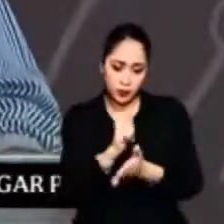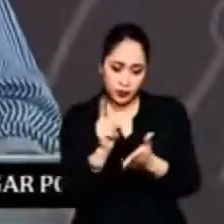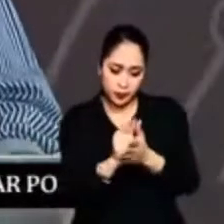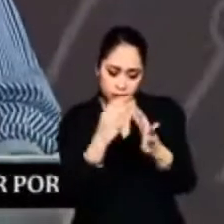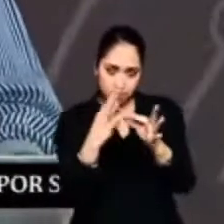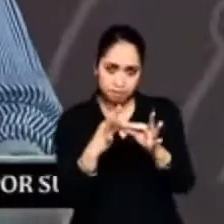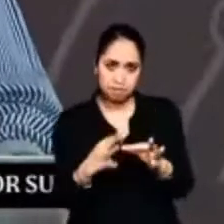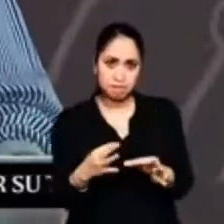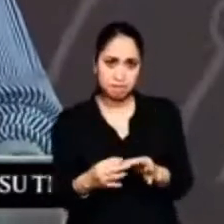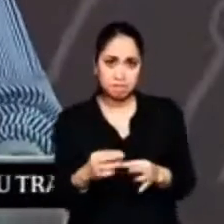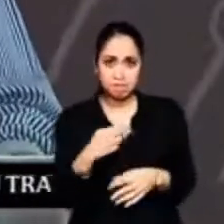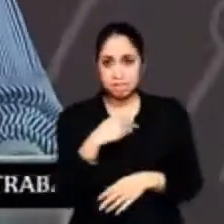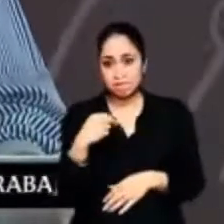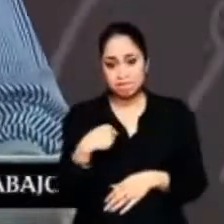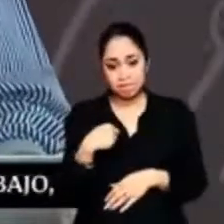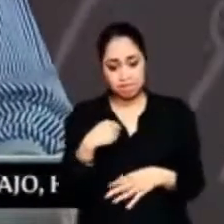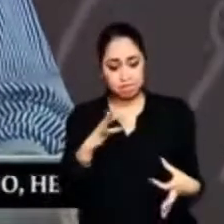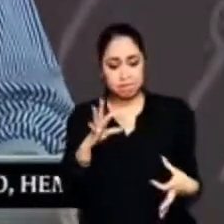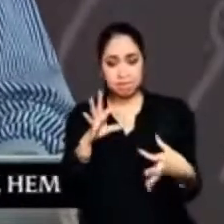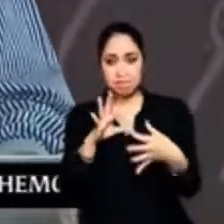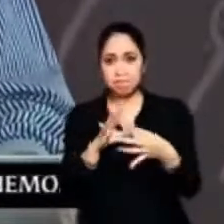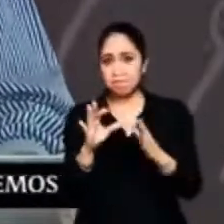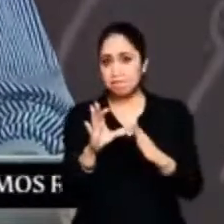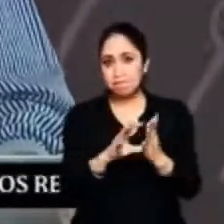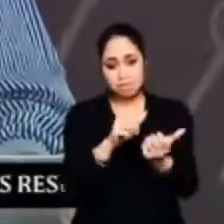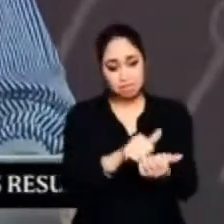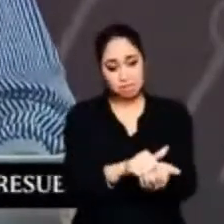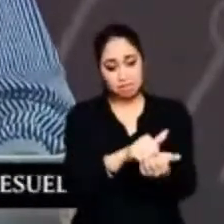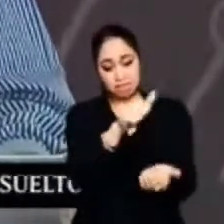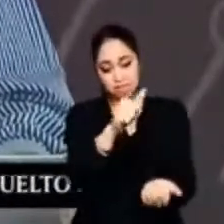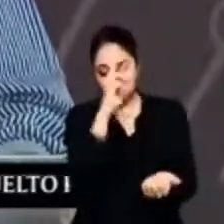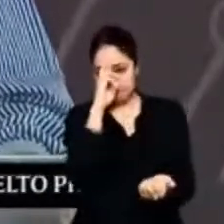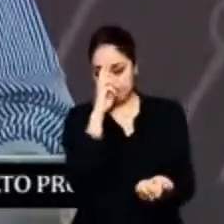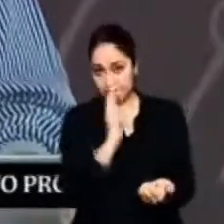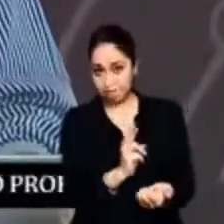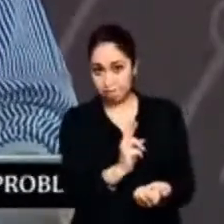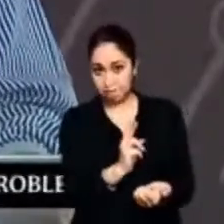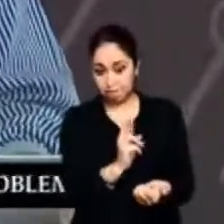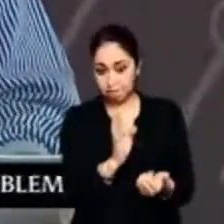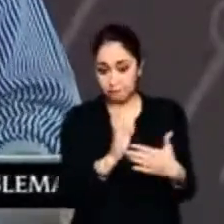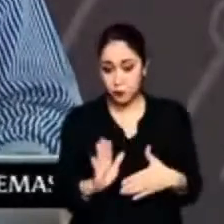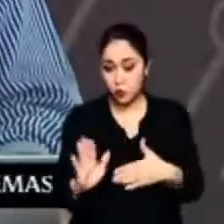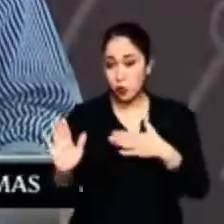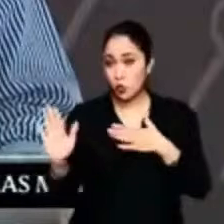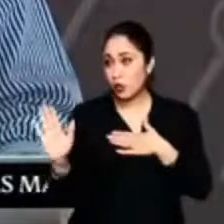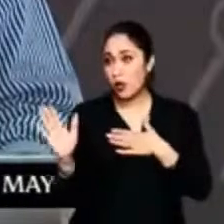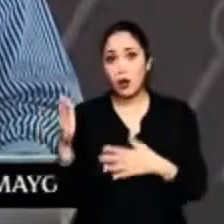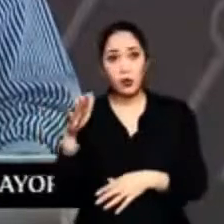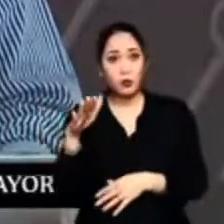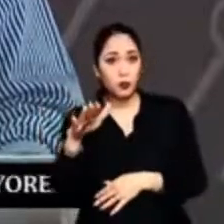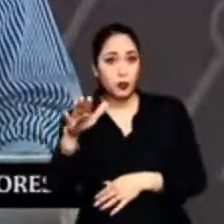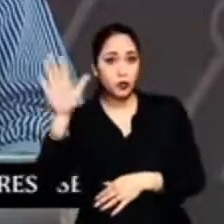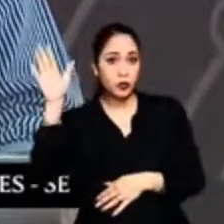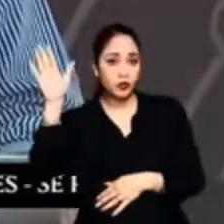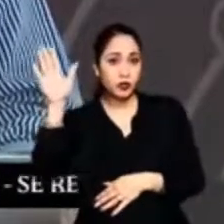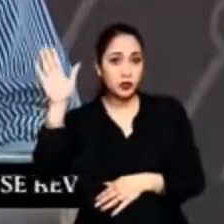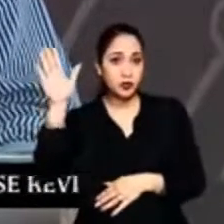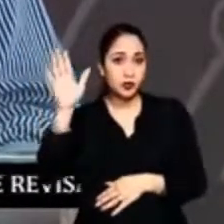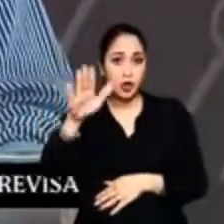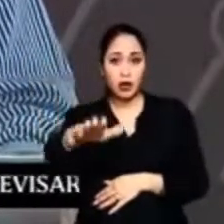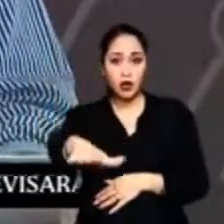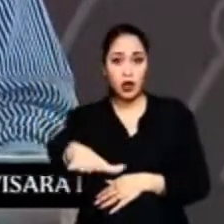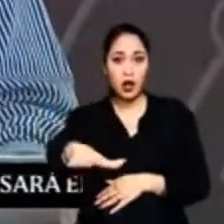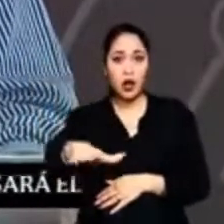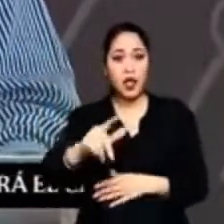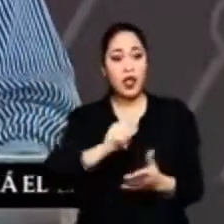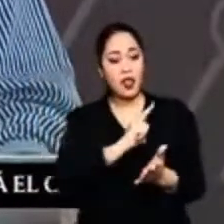la Constitución. Estamos obligados a hacerlo. Juramos, protestamos. Guardar y hacer